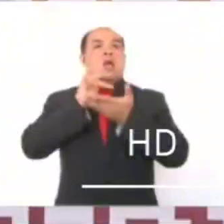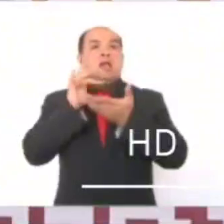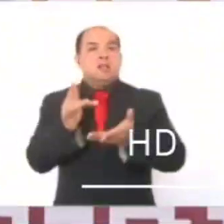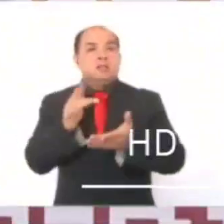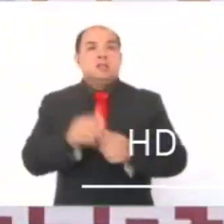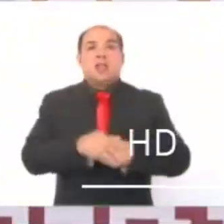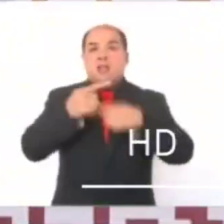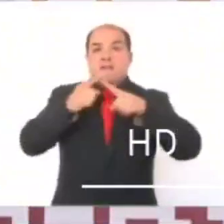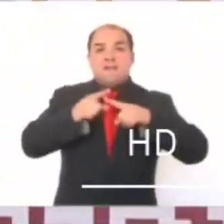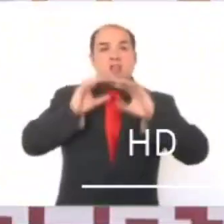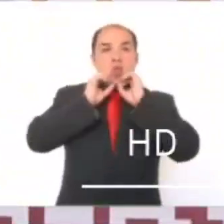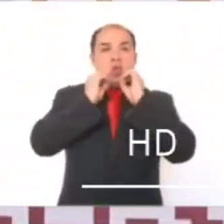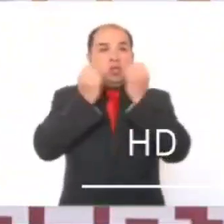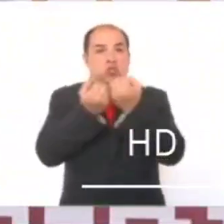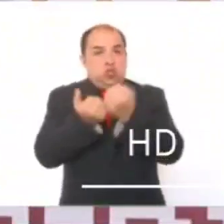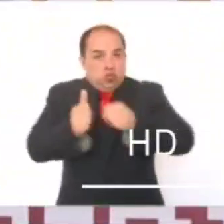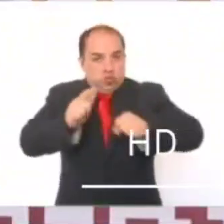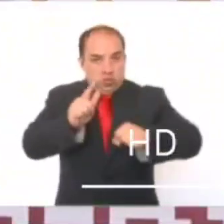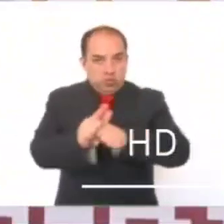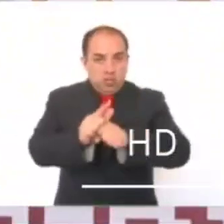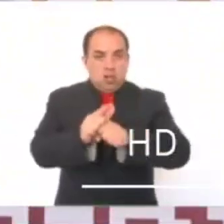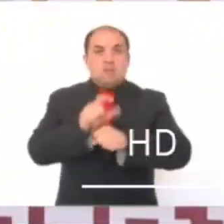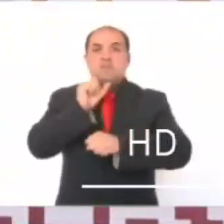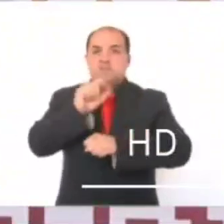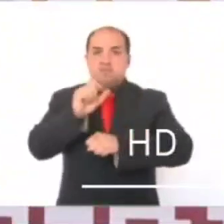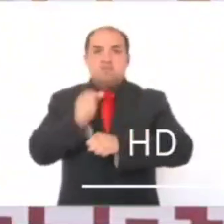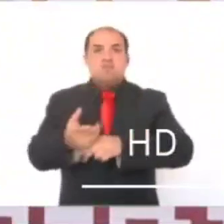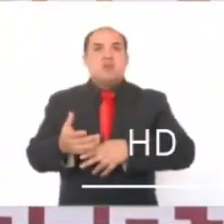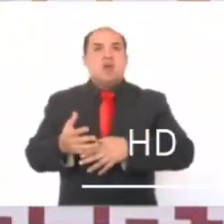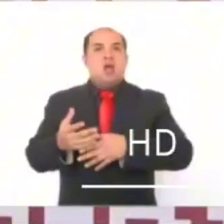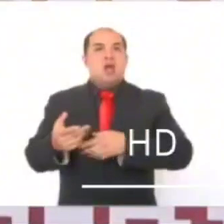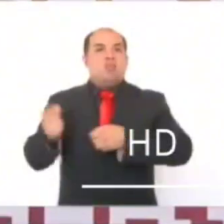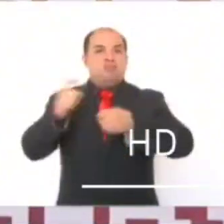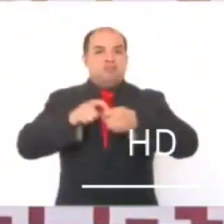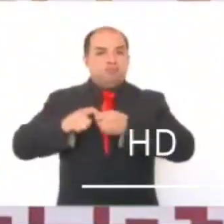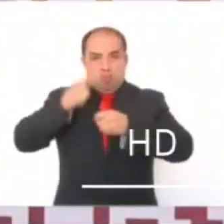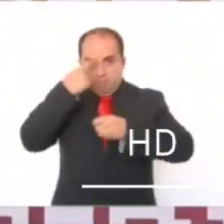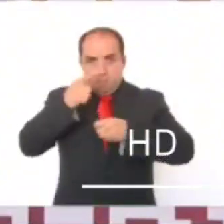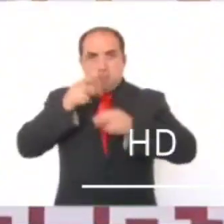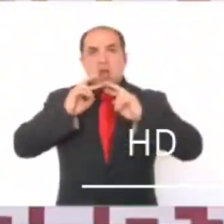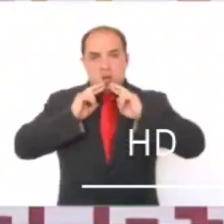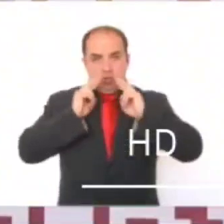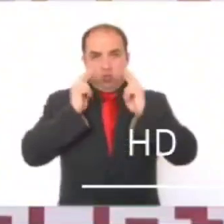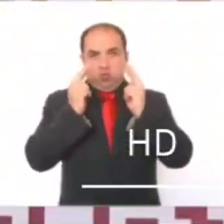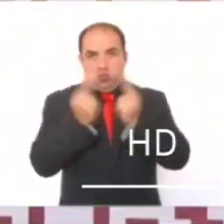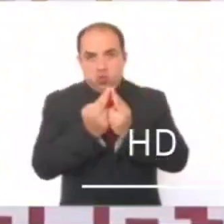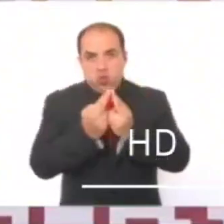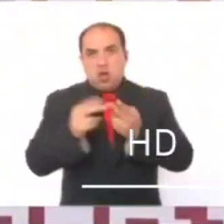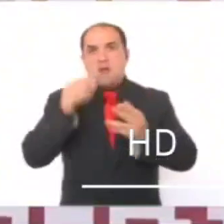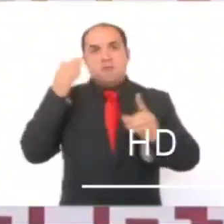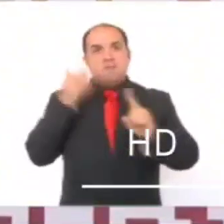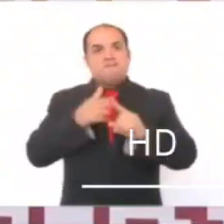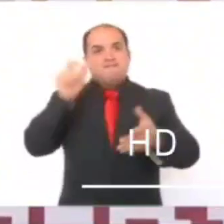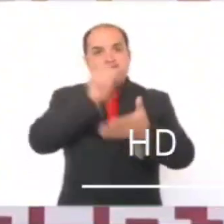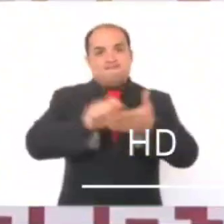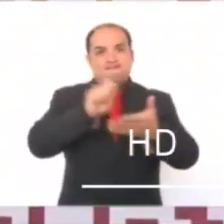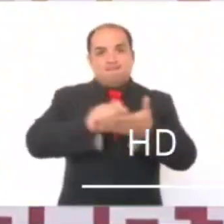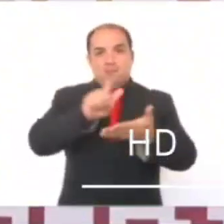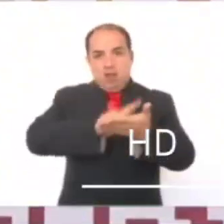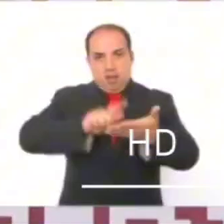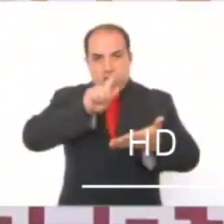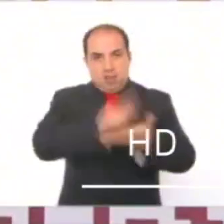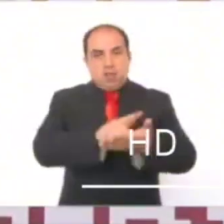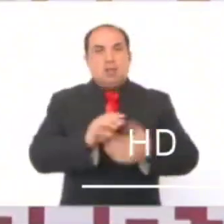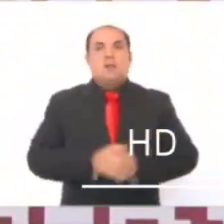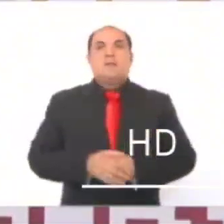las organizaciones sociales que también estuvieron presentes en los foros para redactar esta ley, a la Casa de